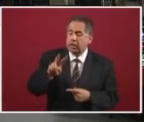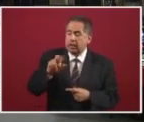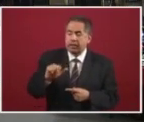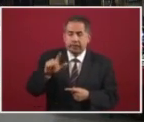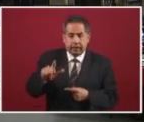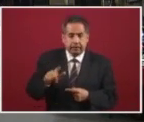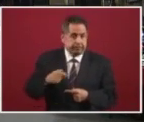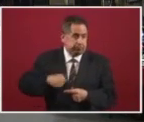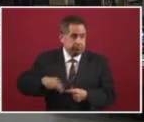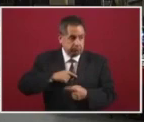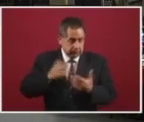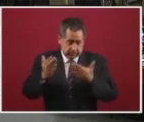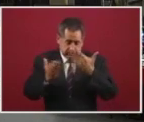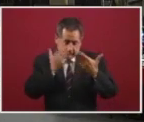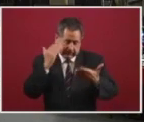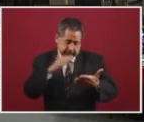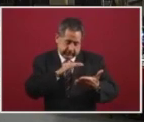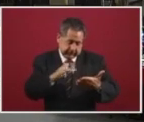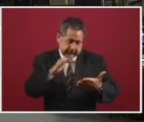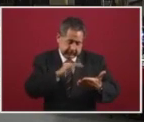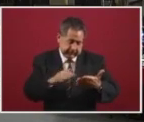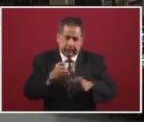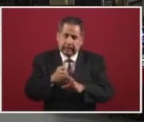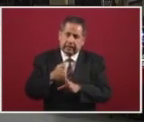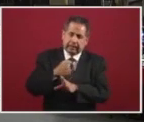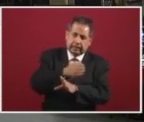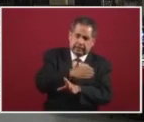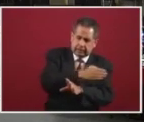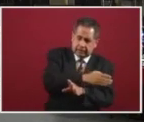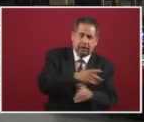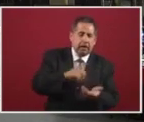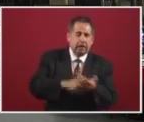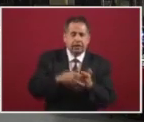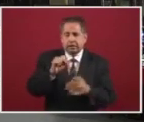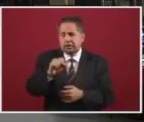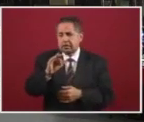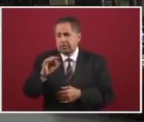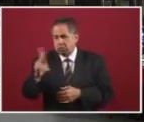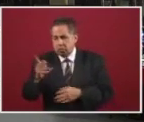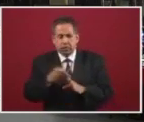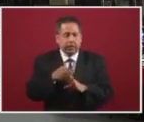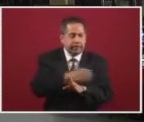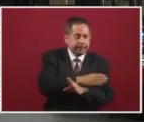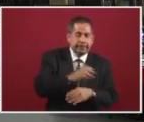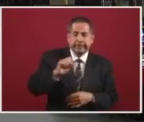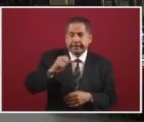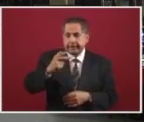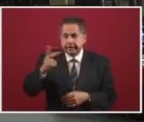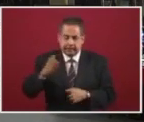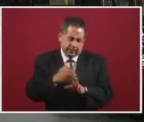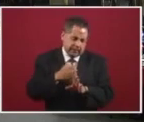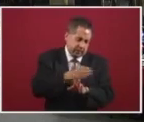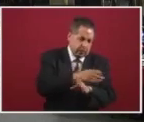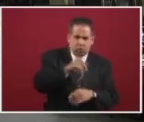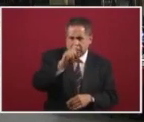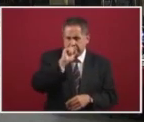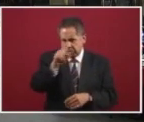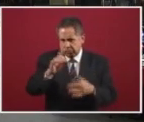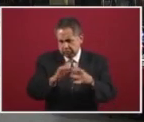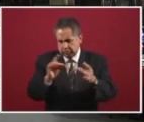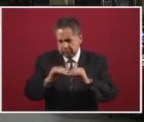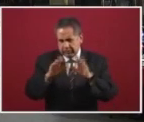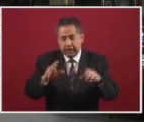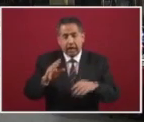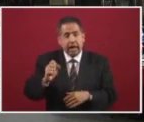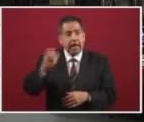Estuvimos revisando datos de la Función Pública y de la Secretaría de Hacienda respecto a este organismo. Usted también ha referido que en